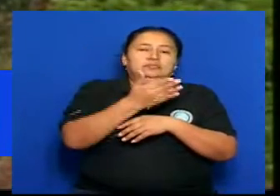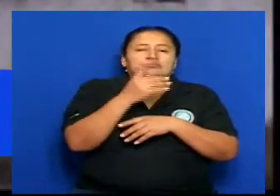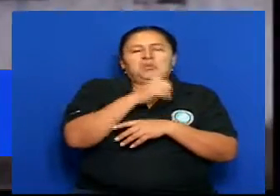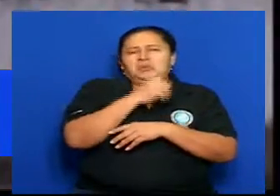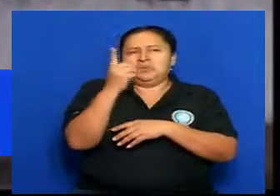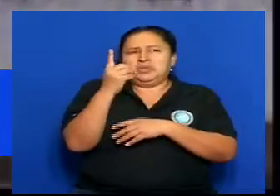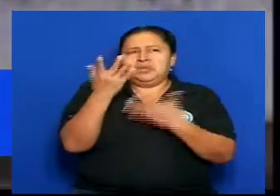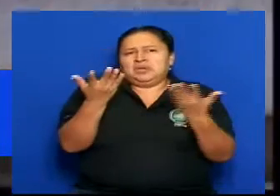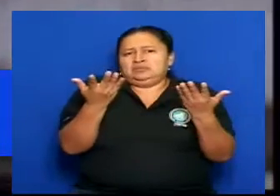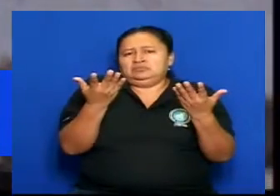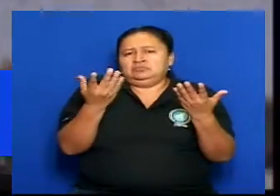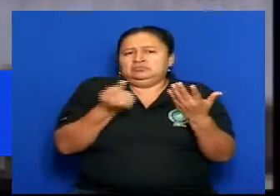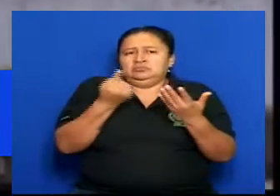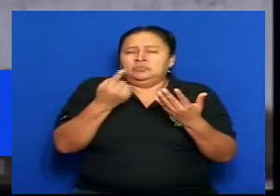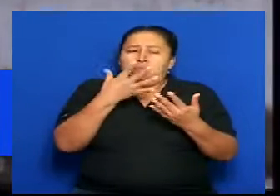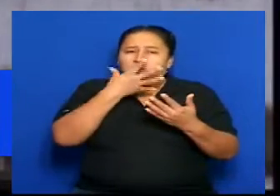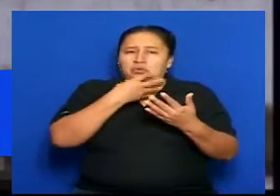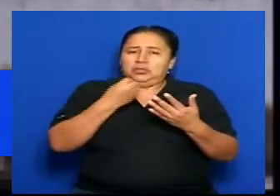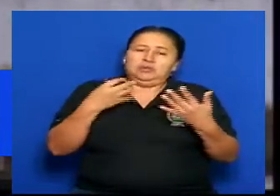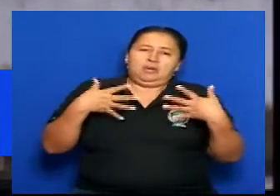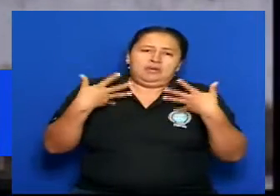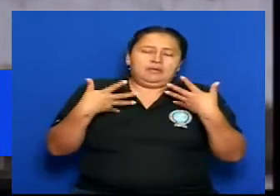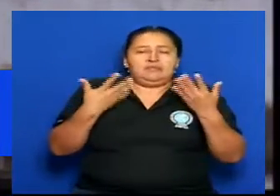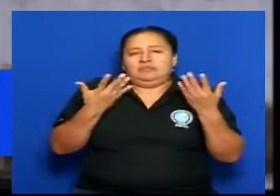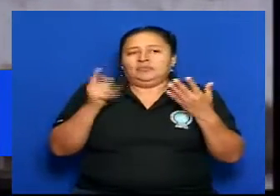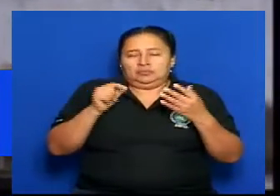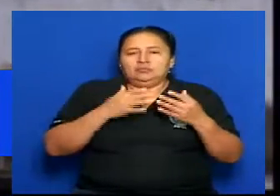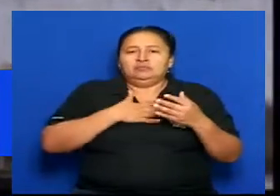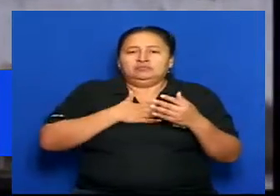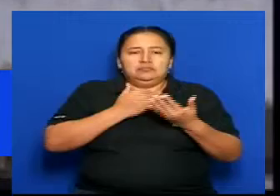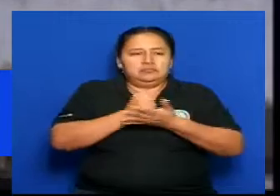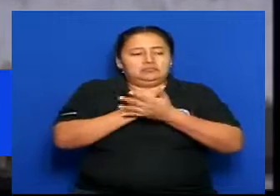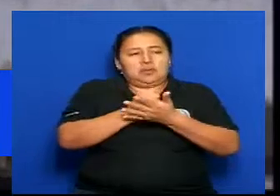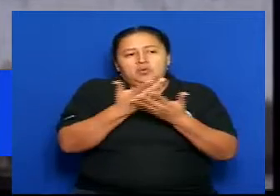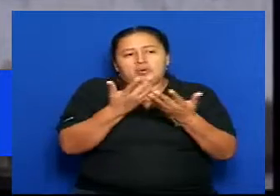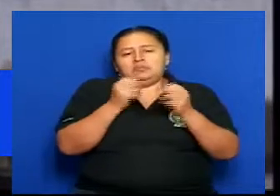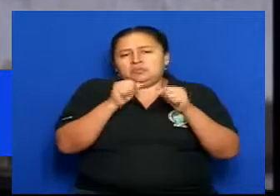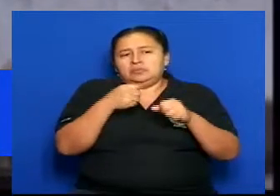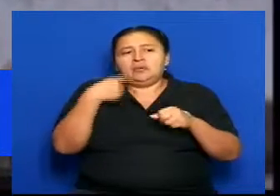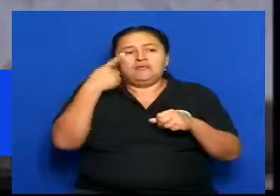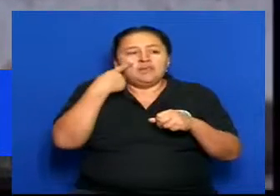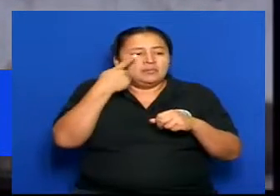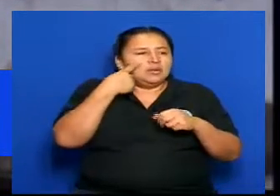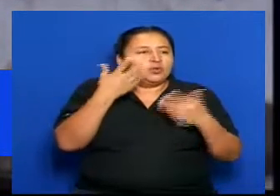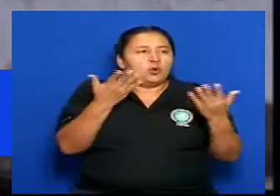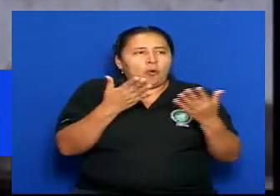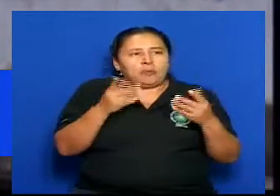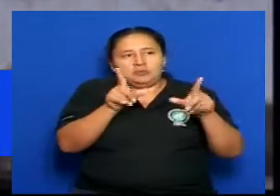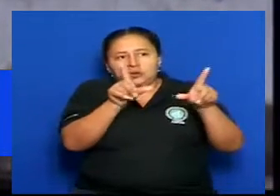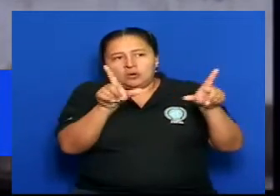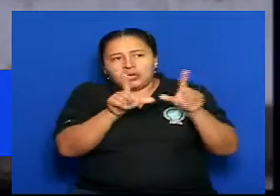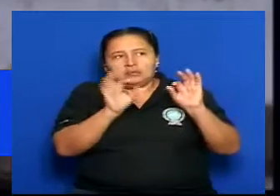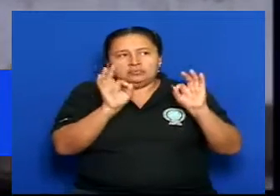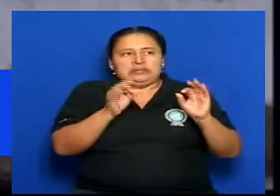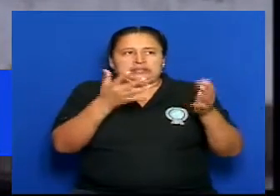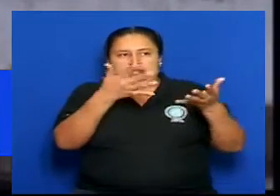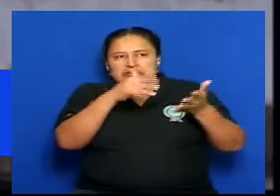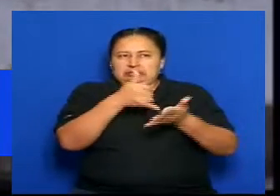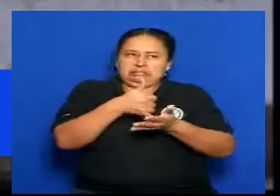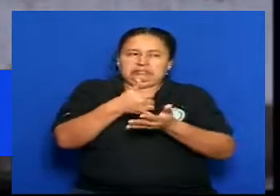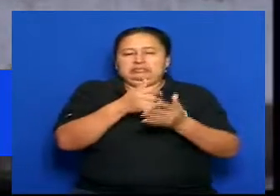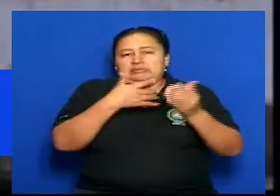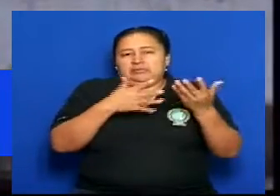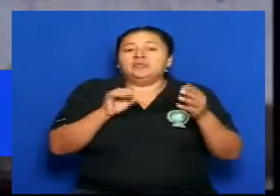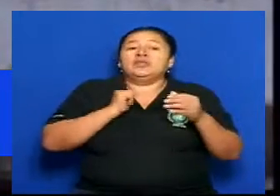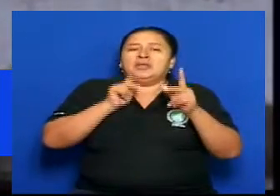no sólo bonito recreativo sino que nos va a permitir ver en qué estado que el coyote pica en los estados de nicaragua